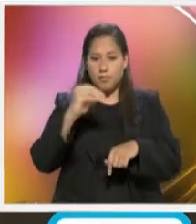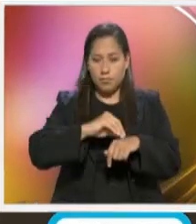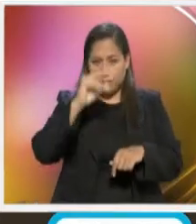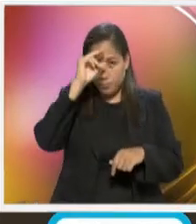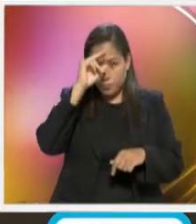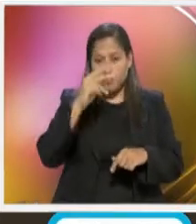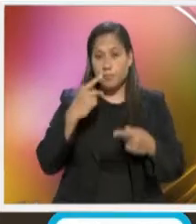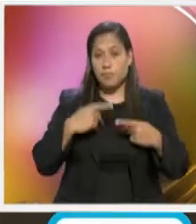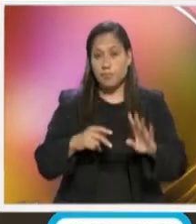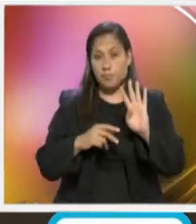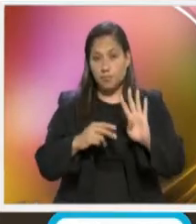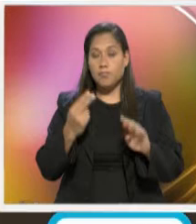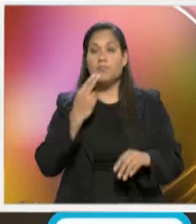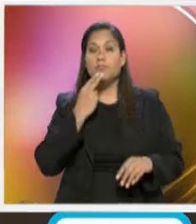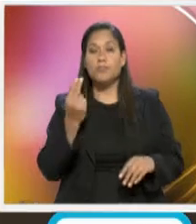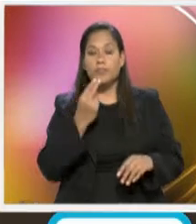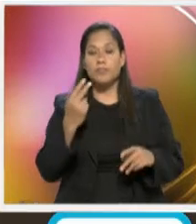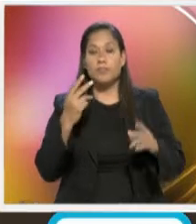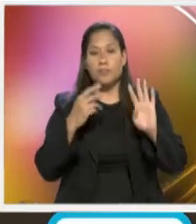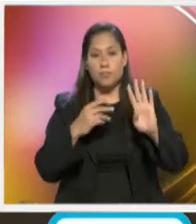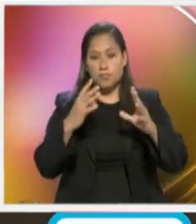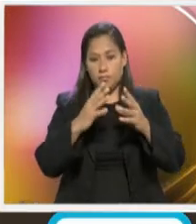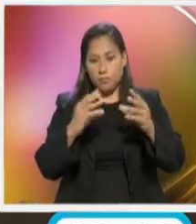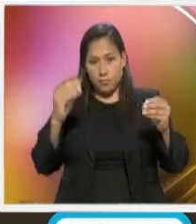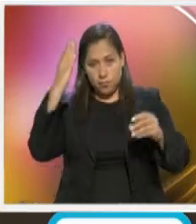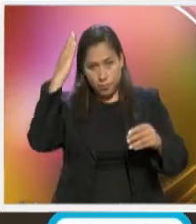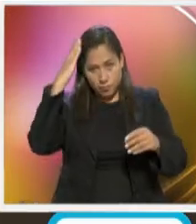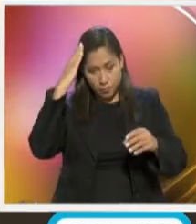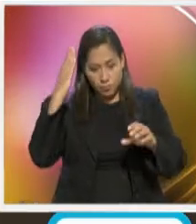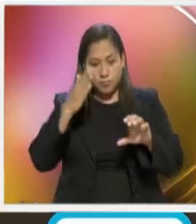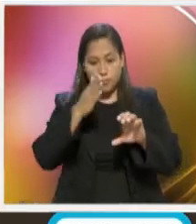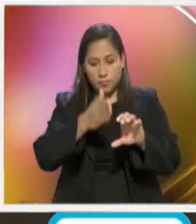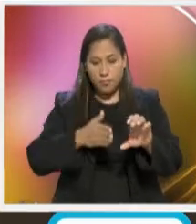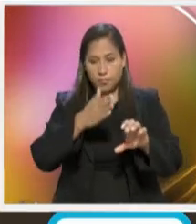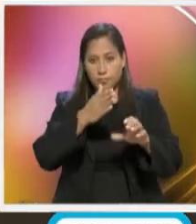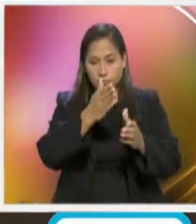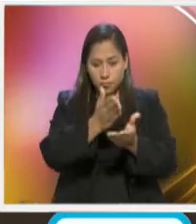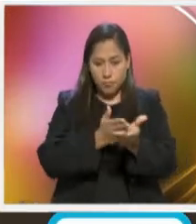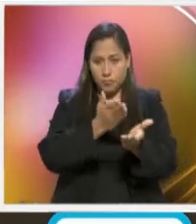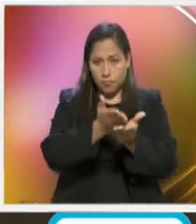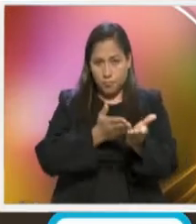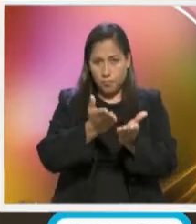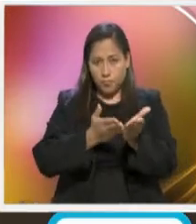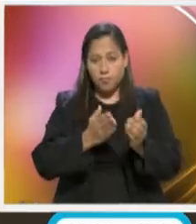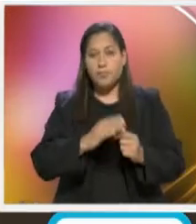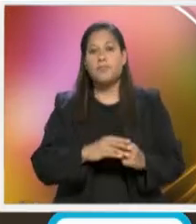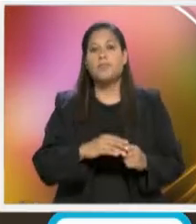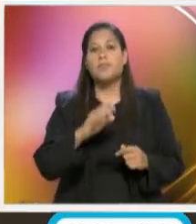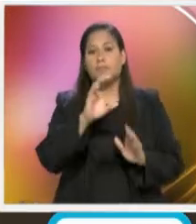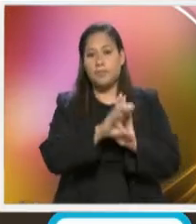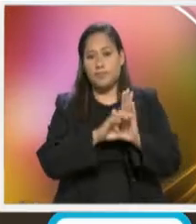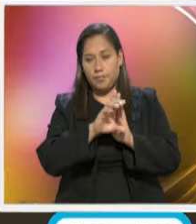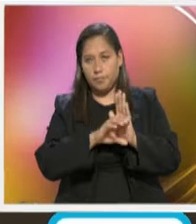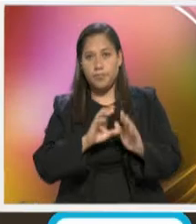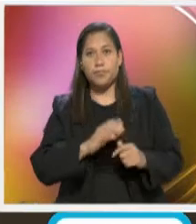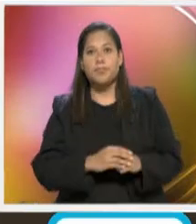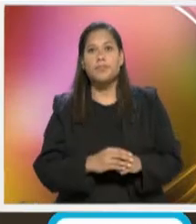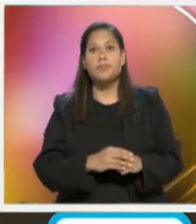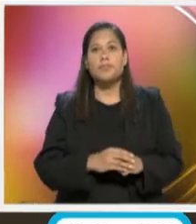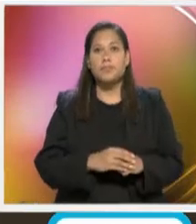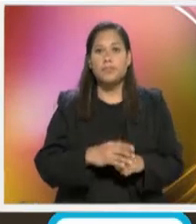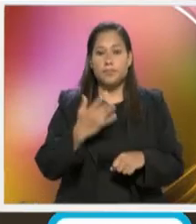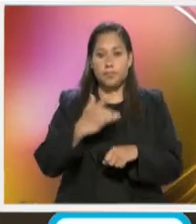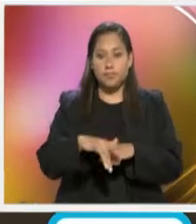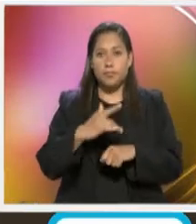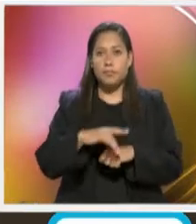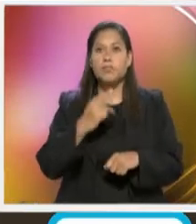4 personas, vamos a necesitar 4 calabacitas cortadas en láminas. Exacto, 12 rebanadas de jamón. También 12 rebanadas de queso que